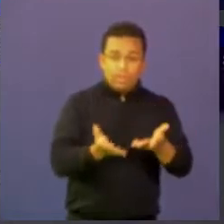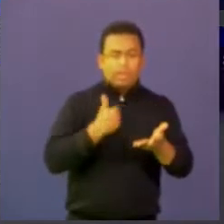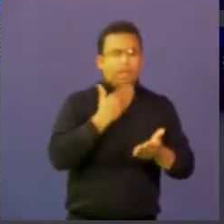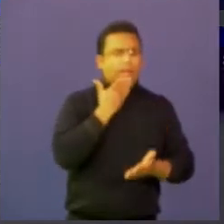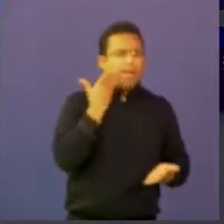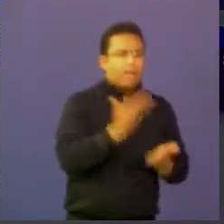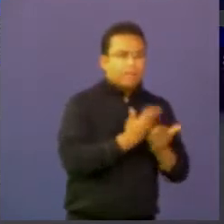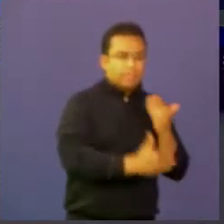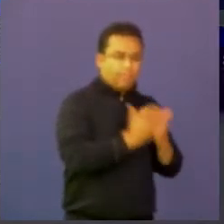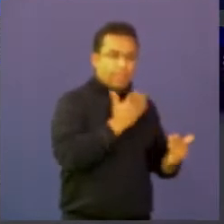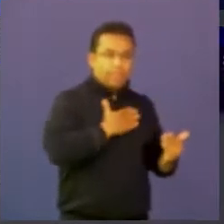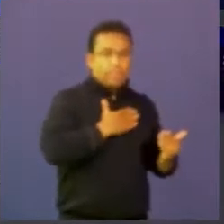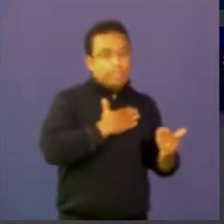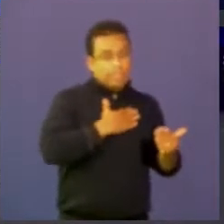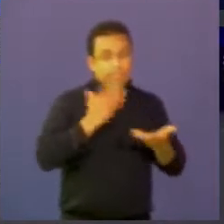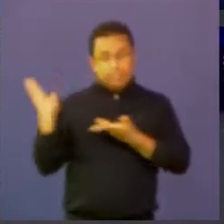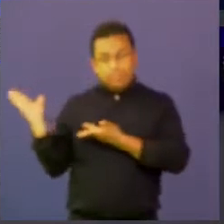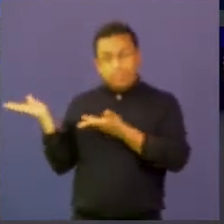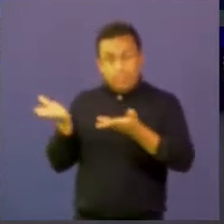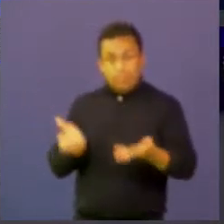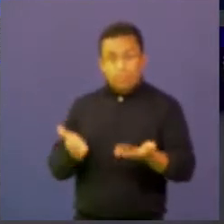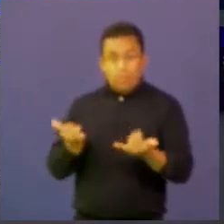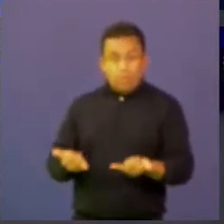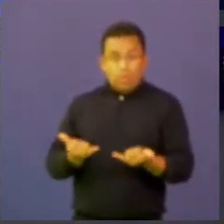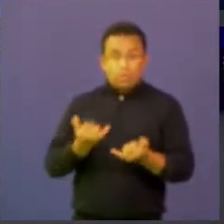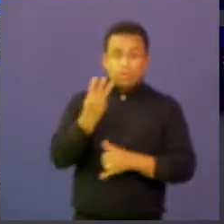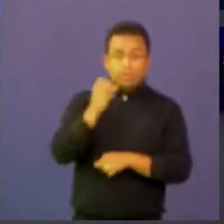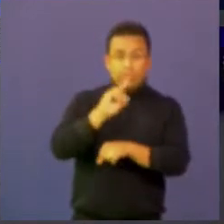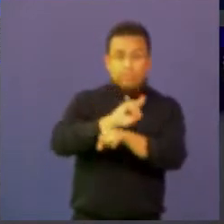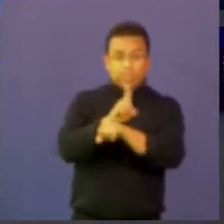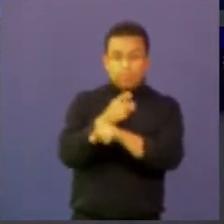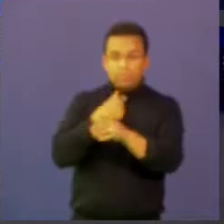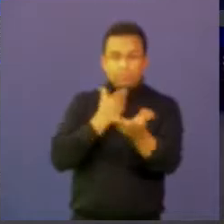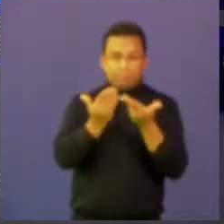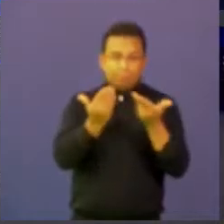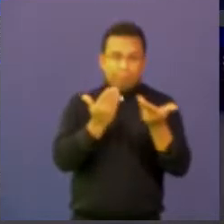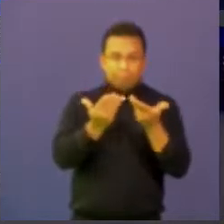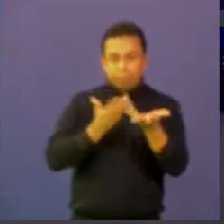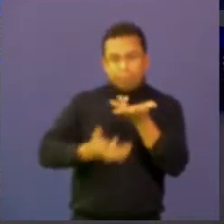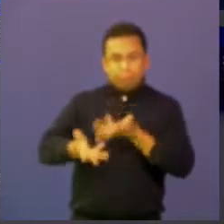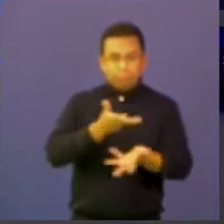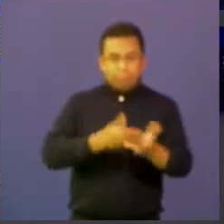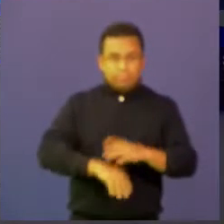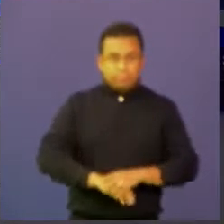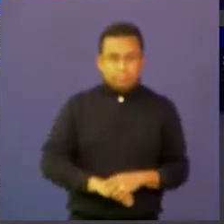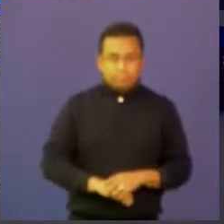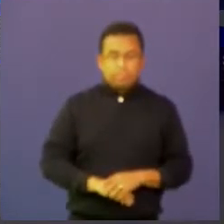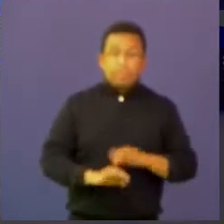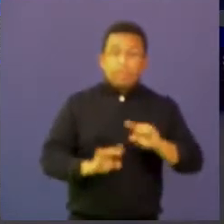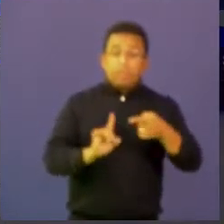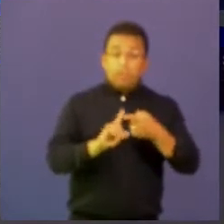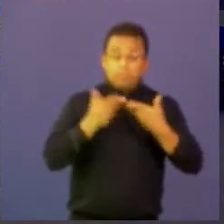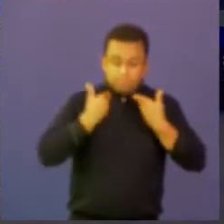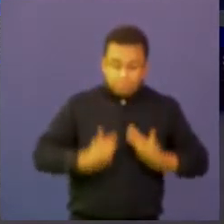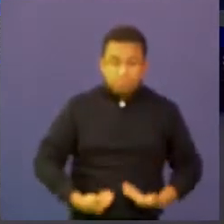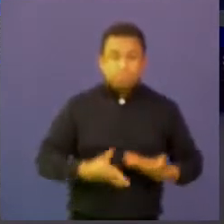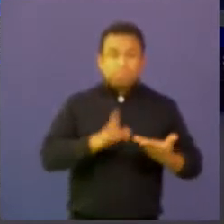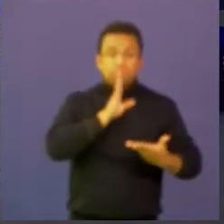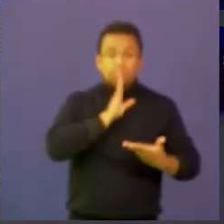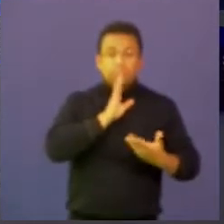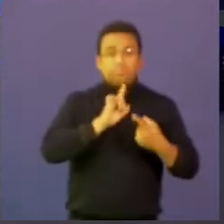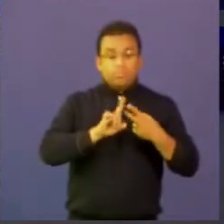presentar la sesión que vamos a tener en esa media hora juntos. Primero voy a presentarme, después